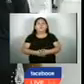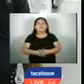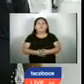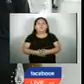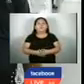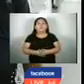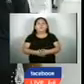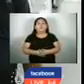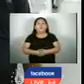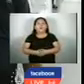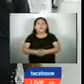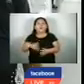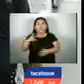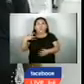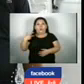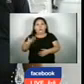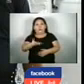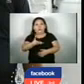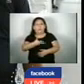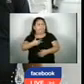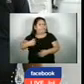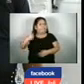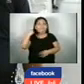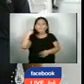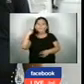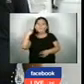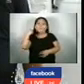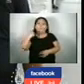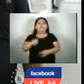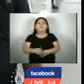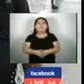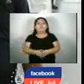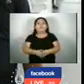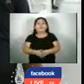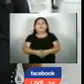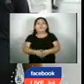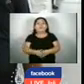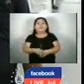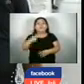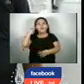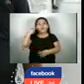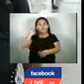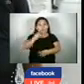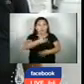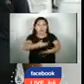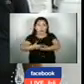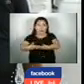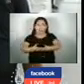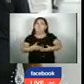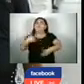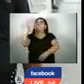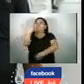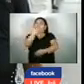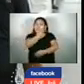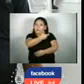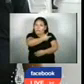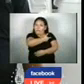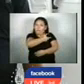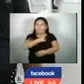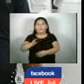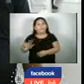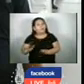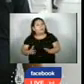Para nosotros es de suma importancia el que nuestros hijos sean vacunados, ya